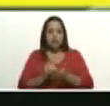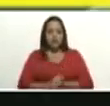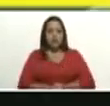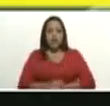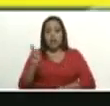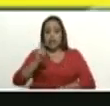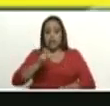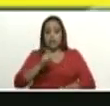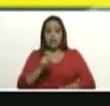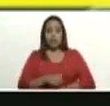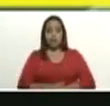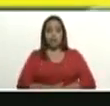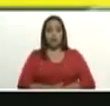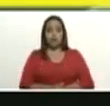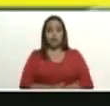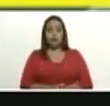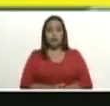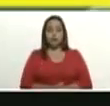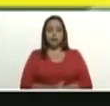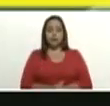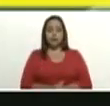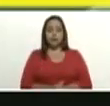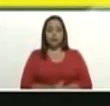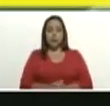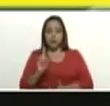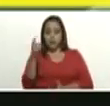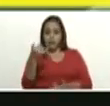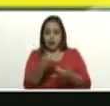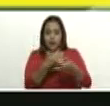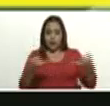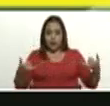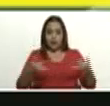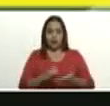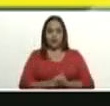que necesitamos. Primera línea.